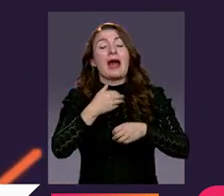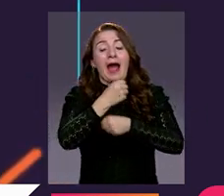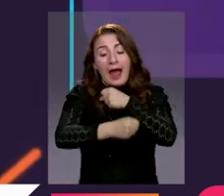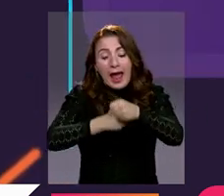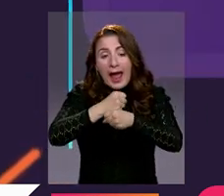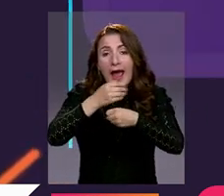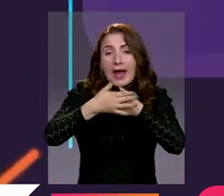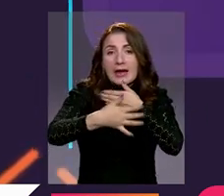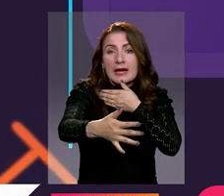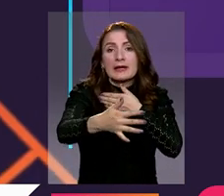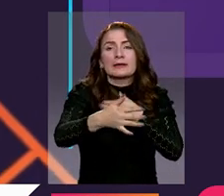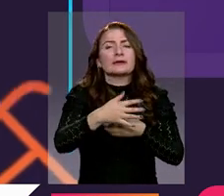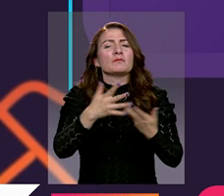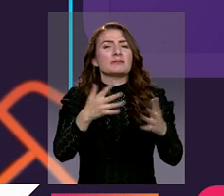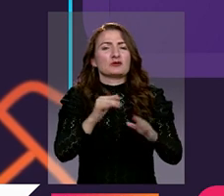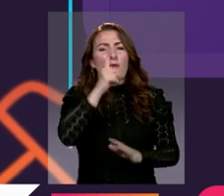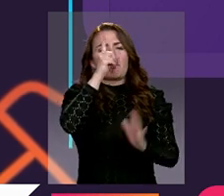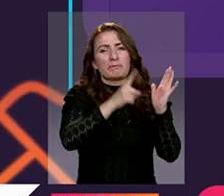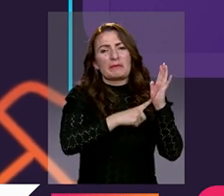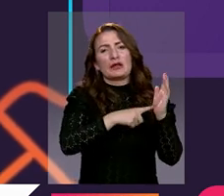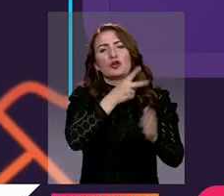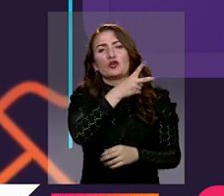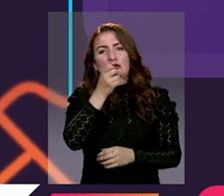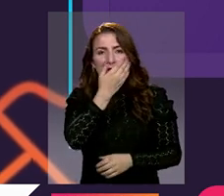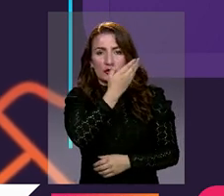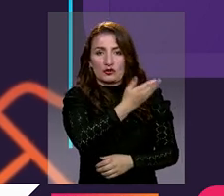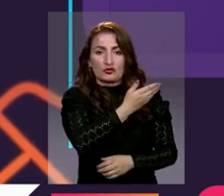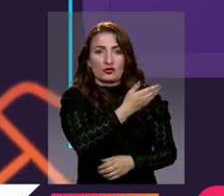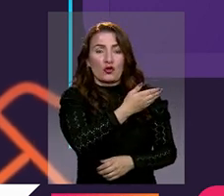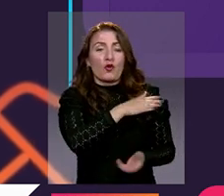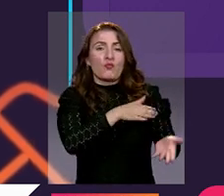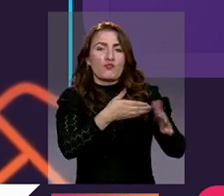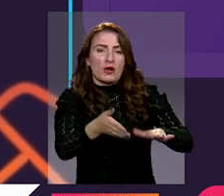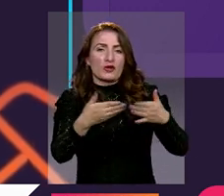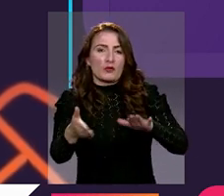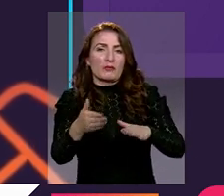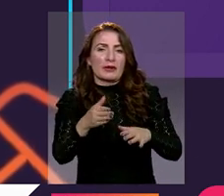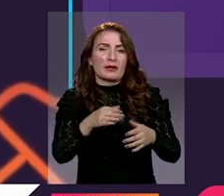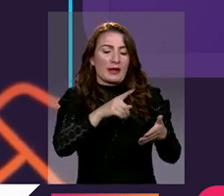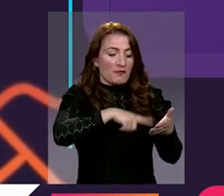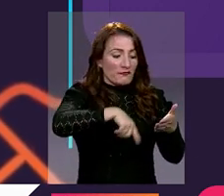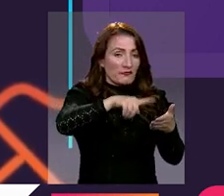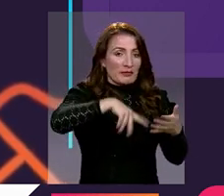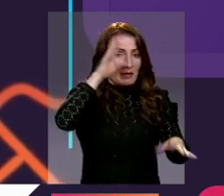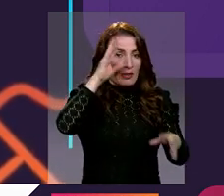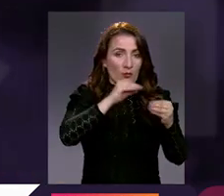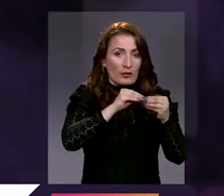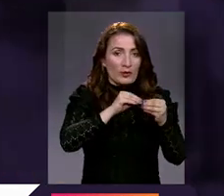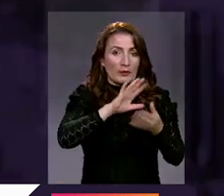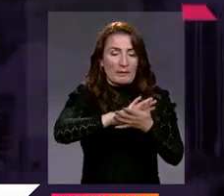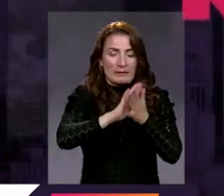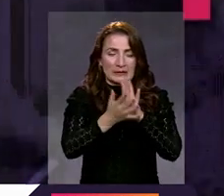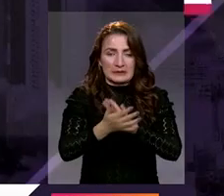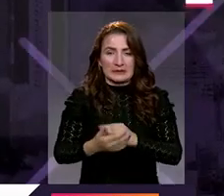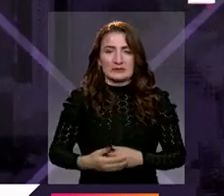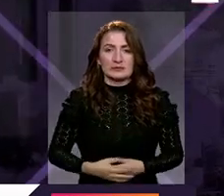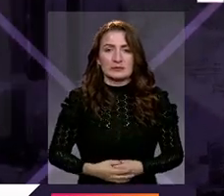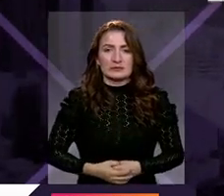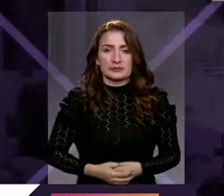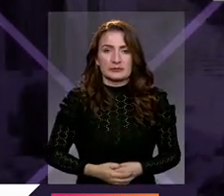año. Indepaz registra 1.218 líderes asesinados desde la firma del acuerdo de paz.